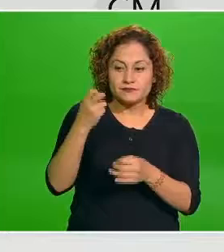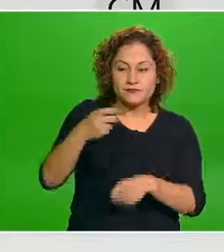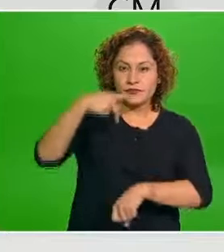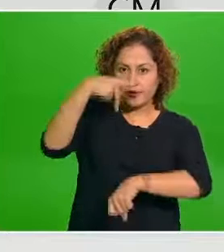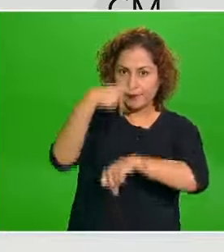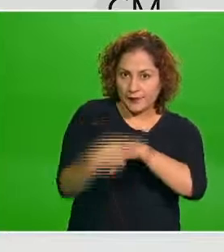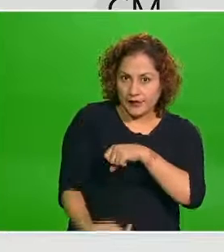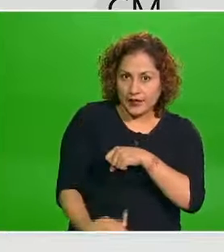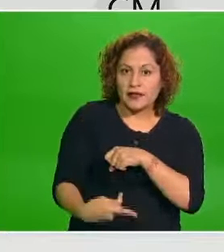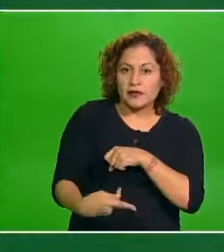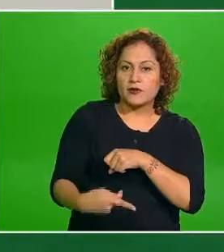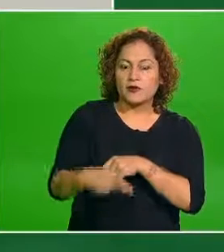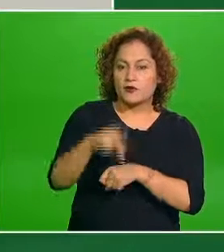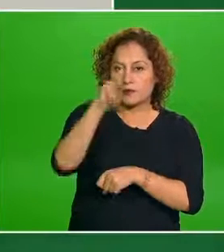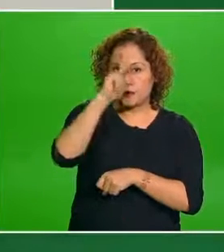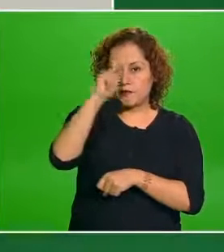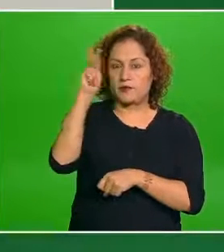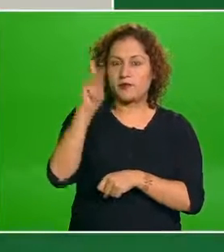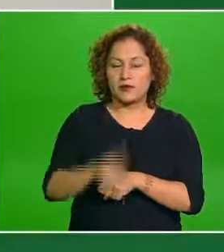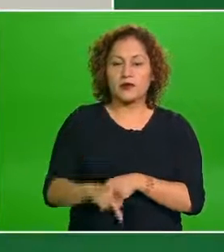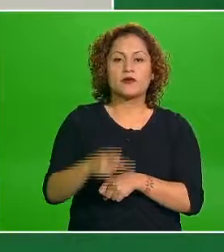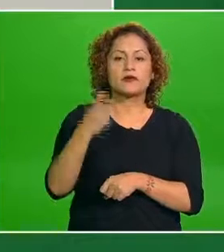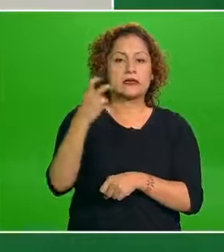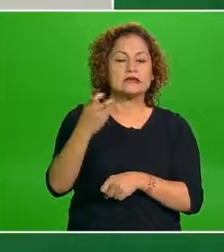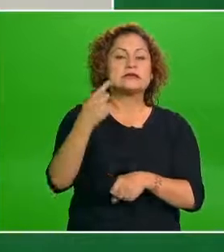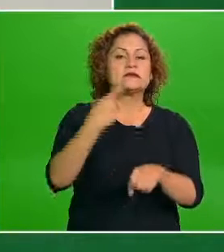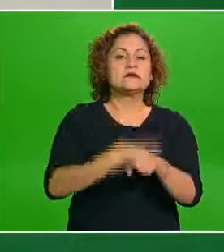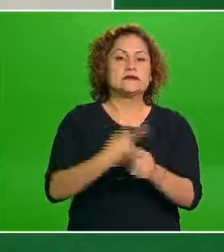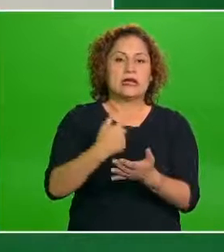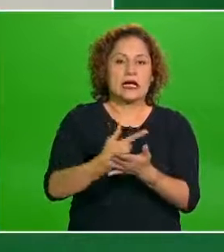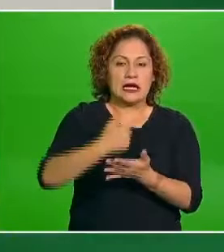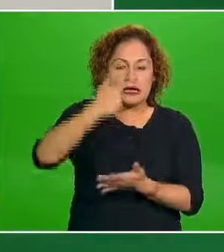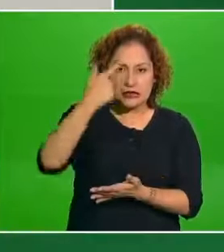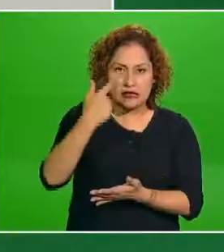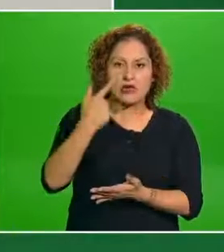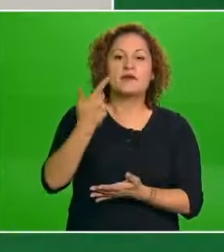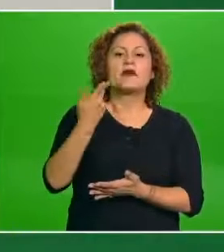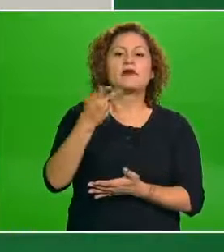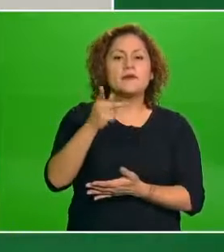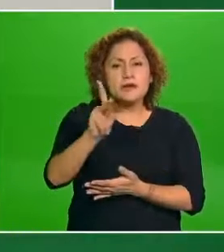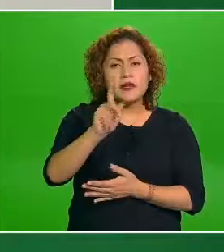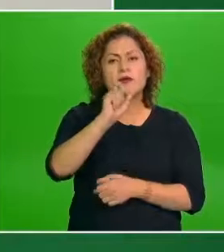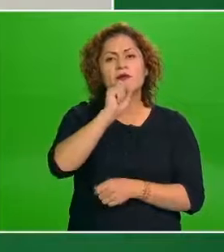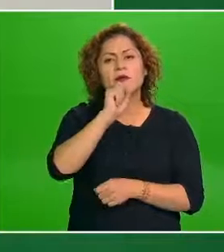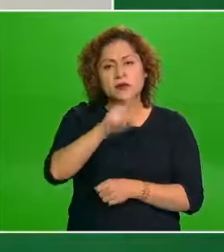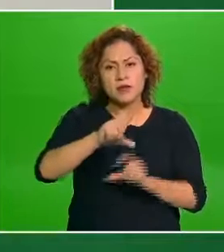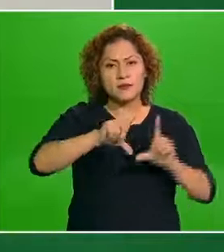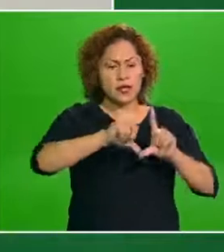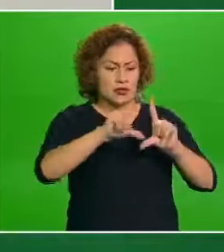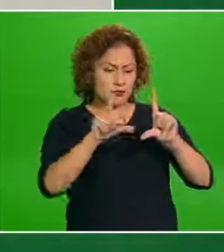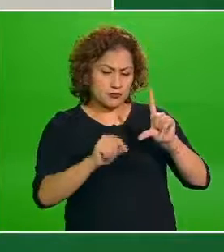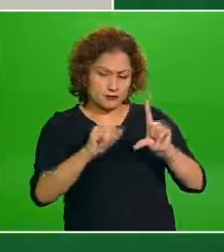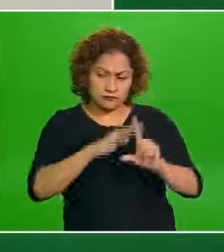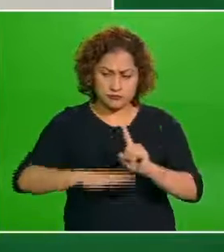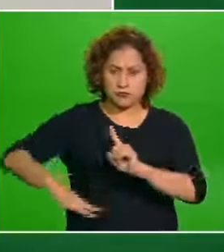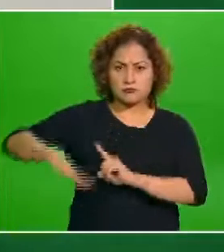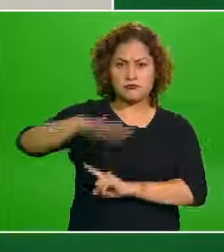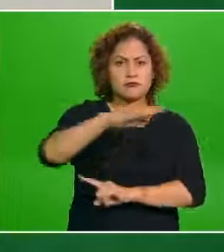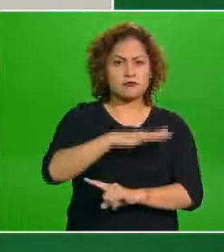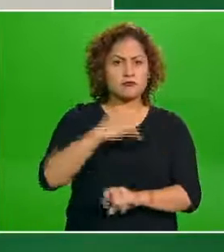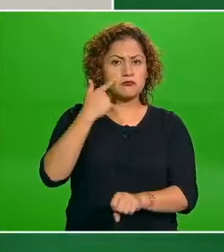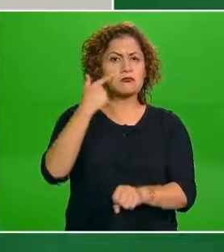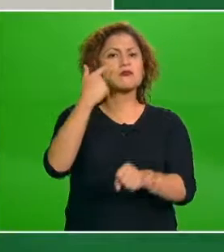COVID crítico, sino también, obviamente, en el contexto poblacional de poder combatir